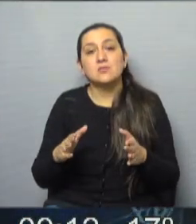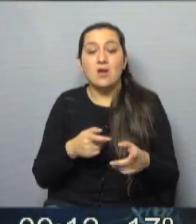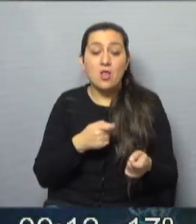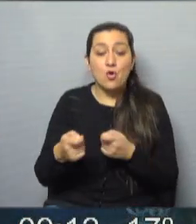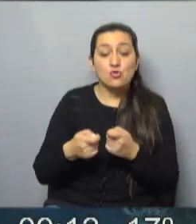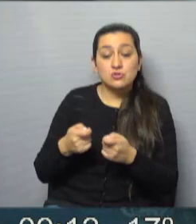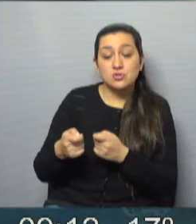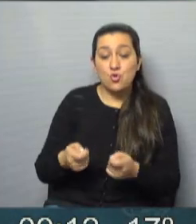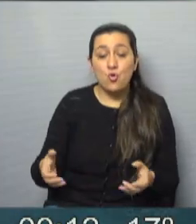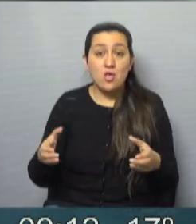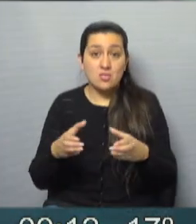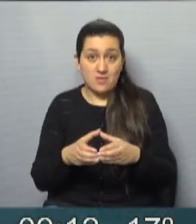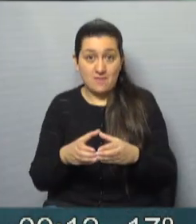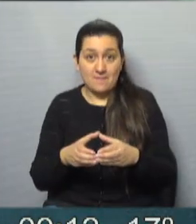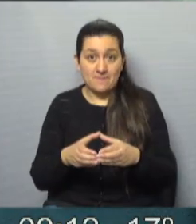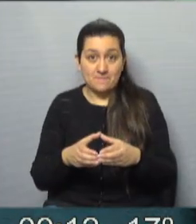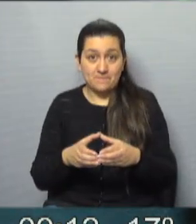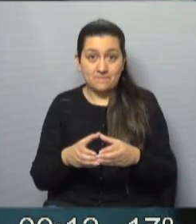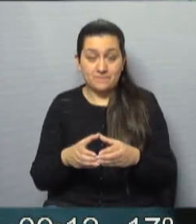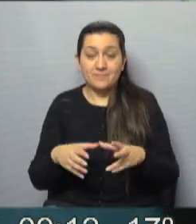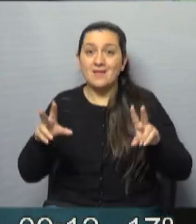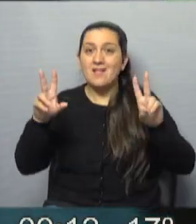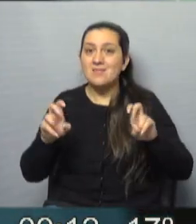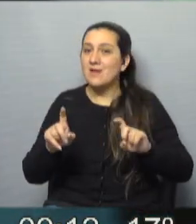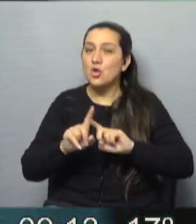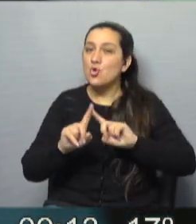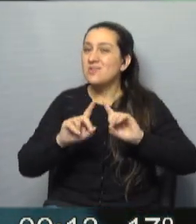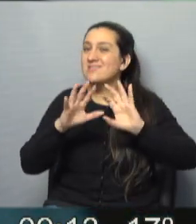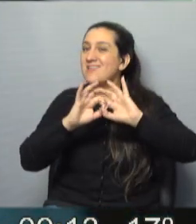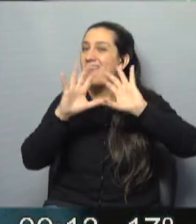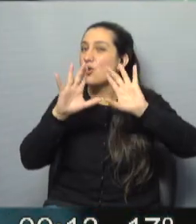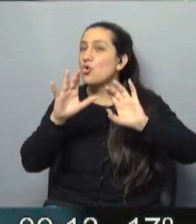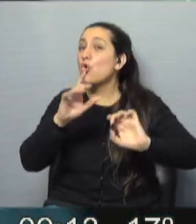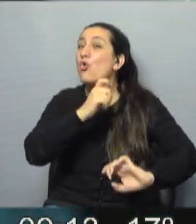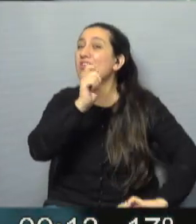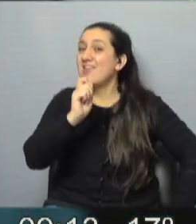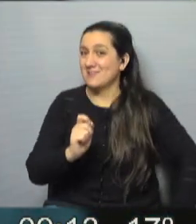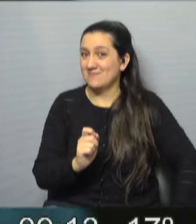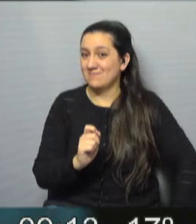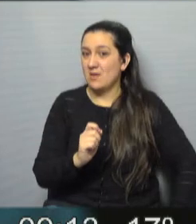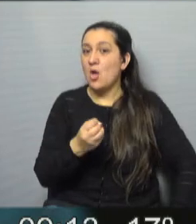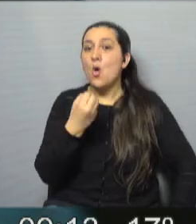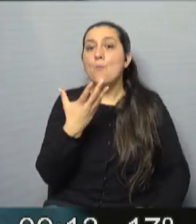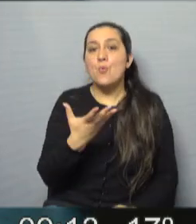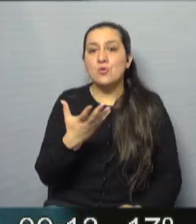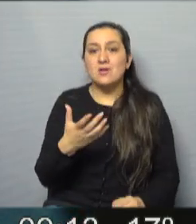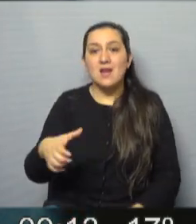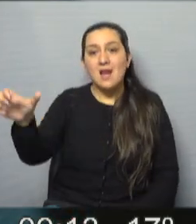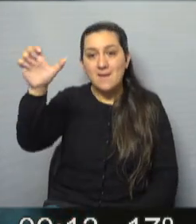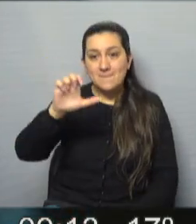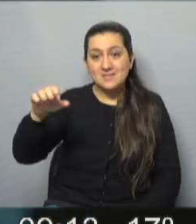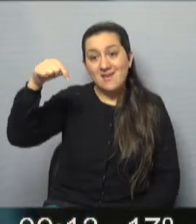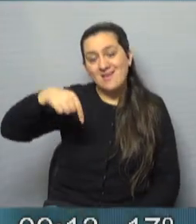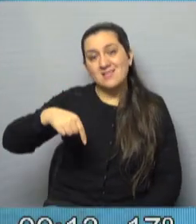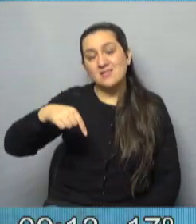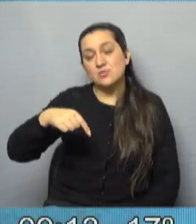negociación colectiva. El tema es que no queda claro con quiénes, porque ¿qué es lo que sucede? La empresa, como esta es una actividad